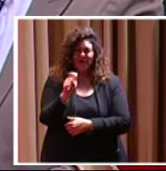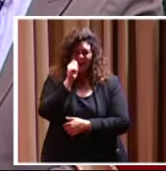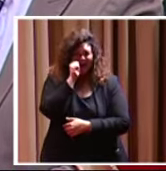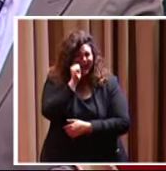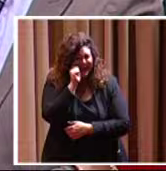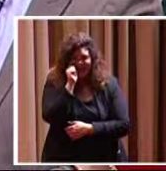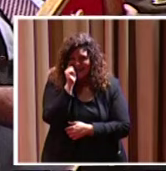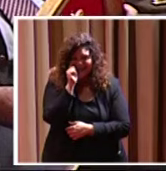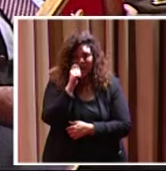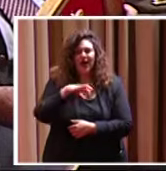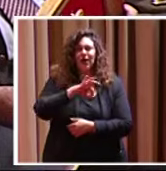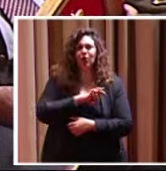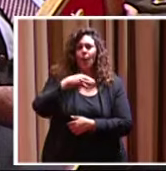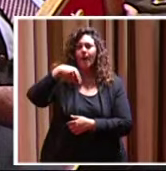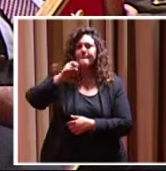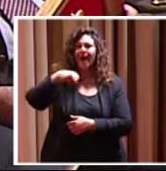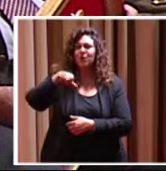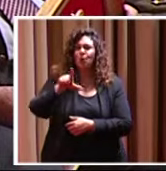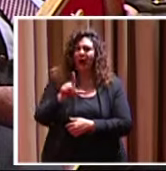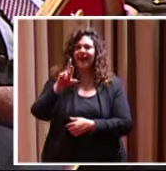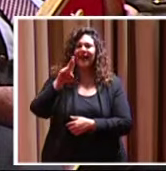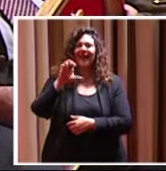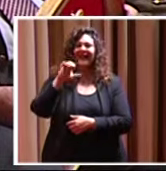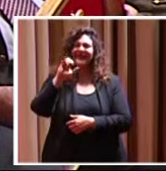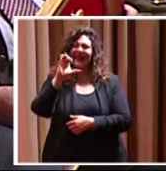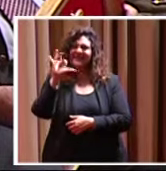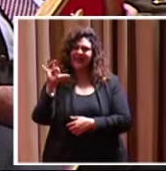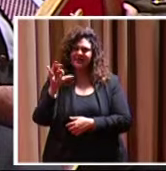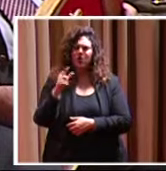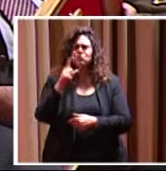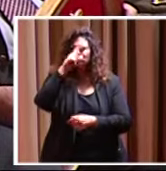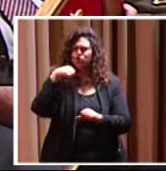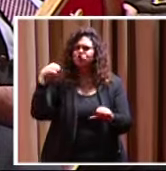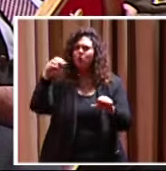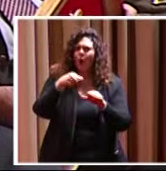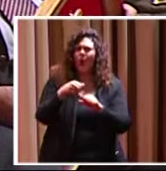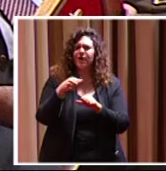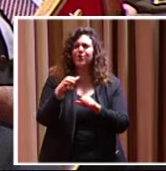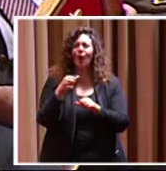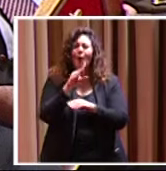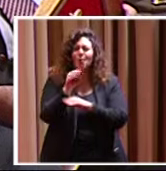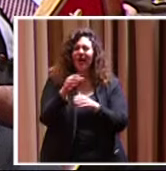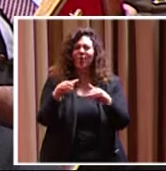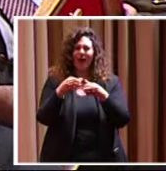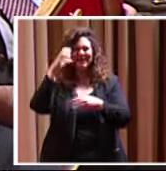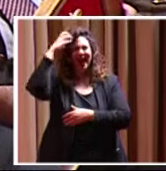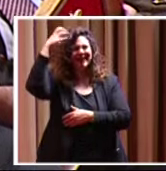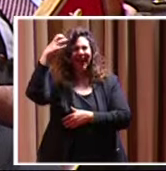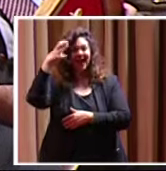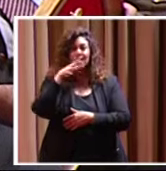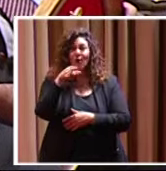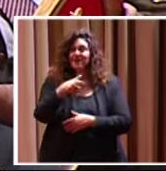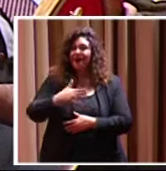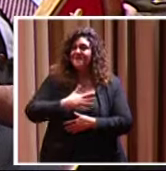queridísima como don Manuel Reyes, tantos años velando como canónigo por esa capilla real, porque ese